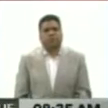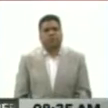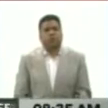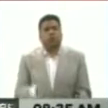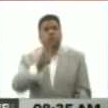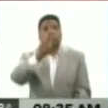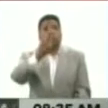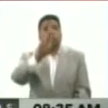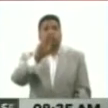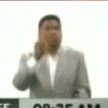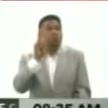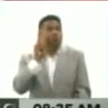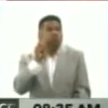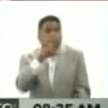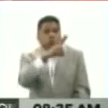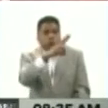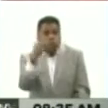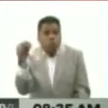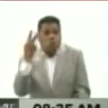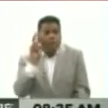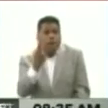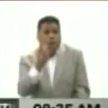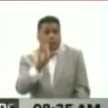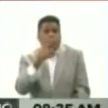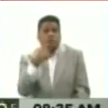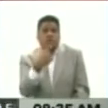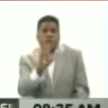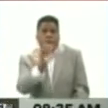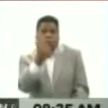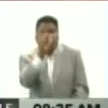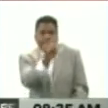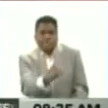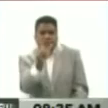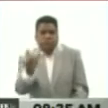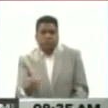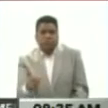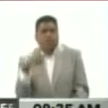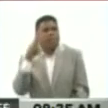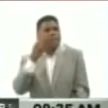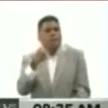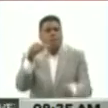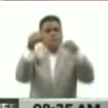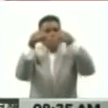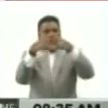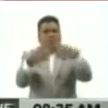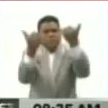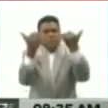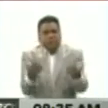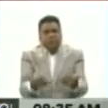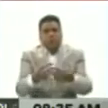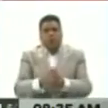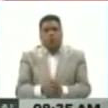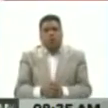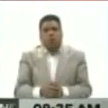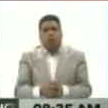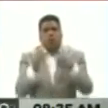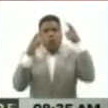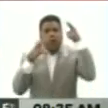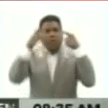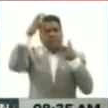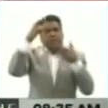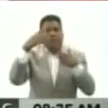veamos lo que digan los demás. Veamos el presente, veamos lo que el comandante Hugo Rafael Chávez Frías